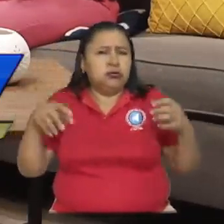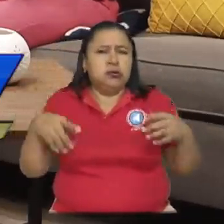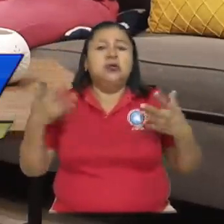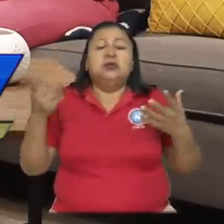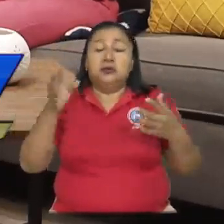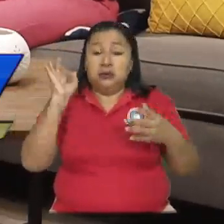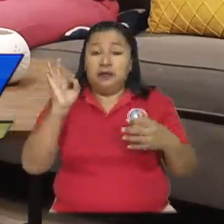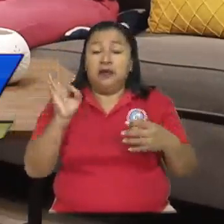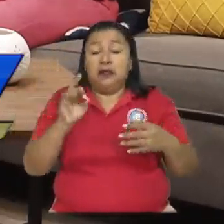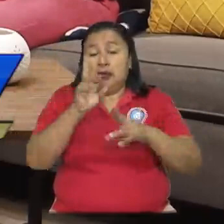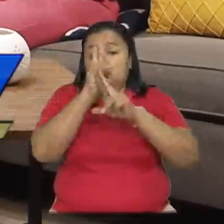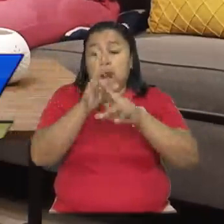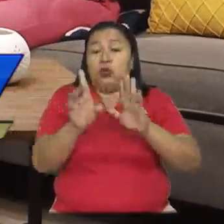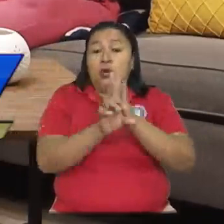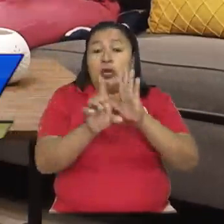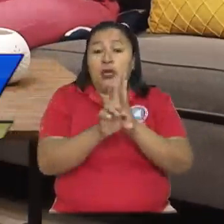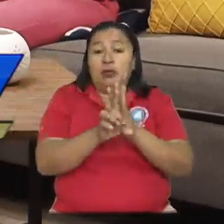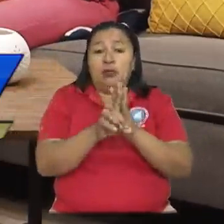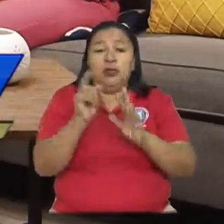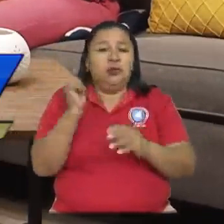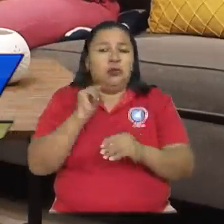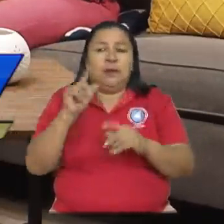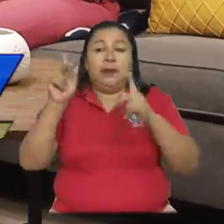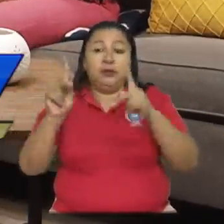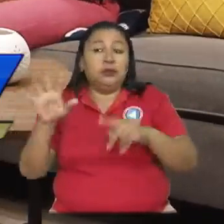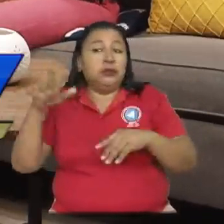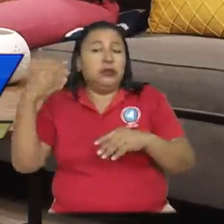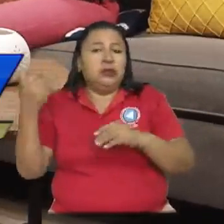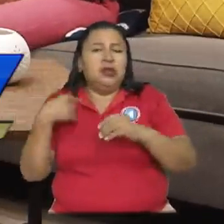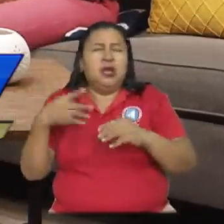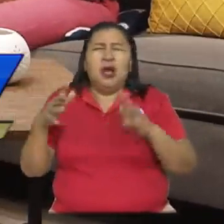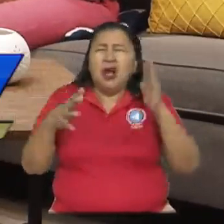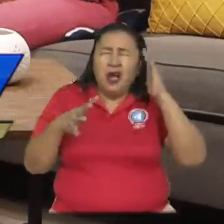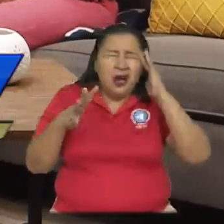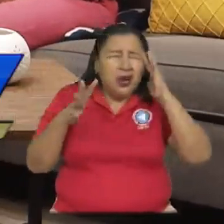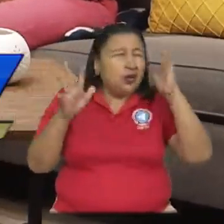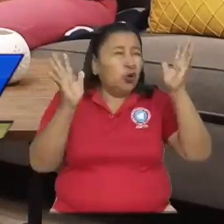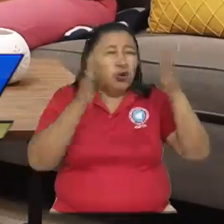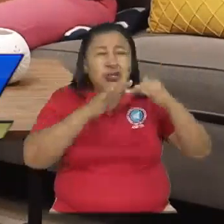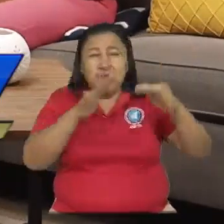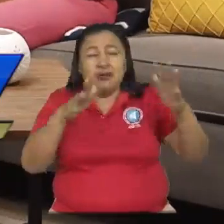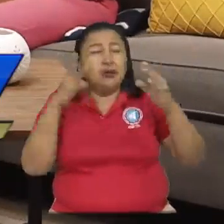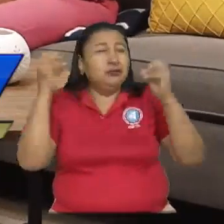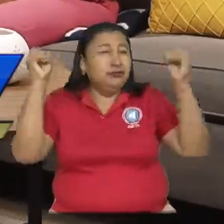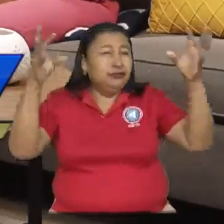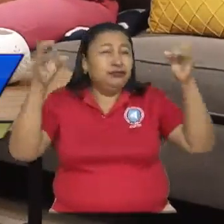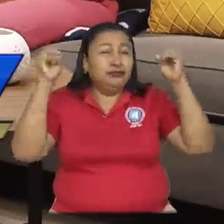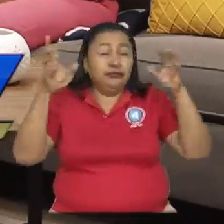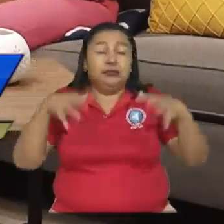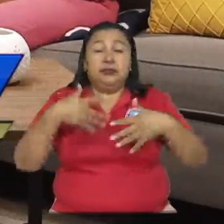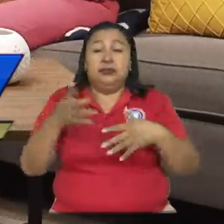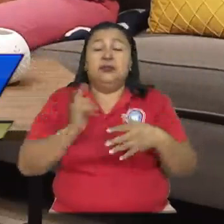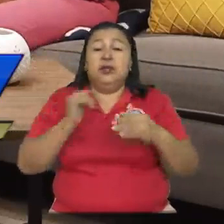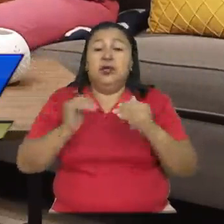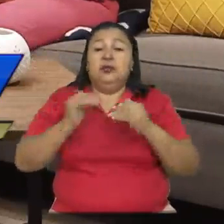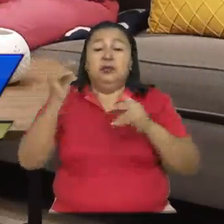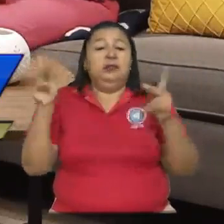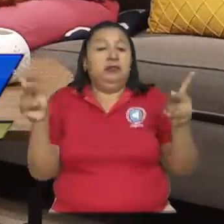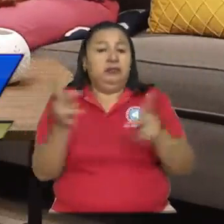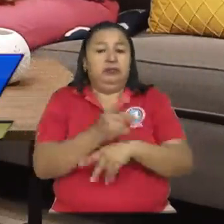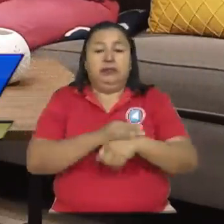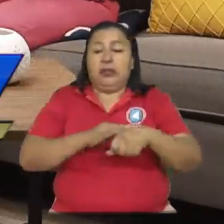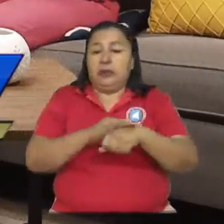están cumpliendo con la ley, para que no haya quejas también de la población de que el sonido está por encima de lo